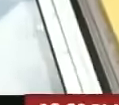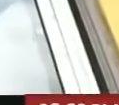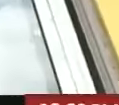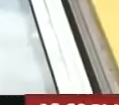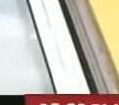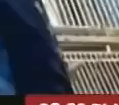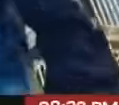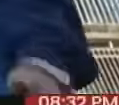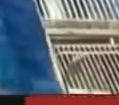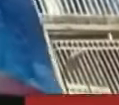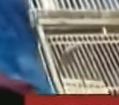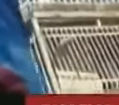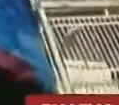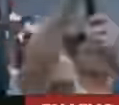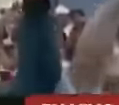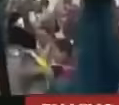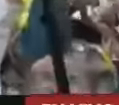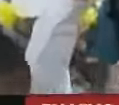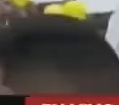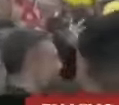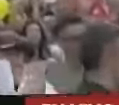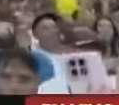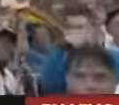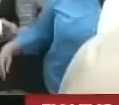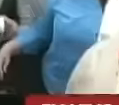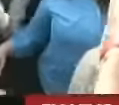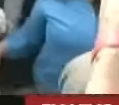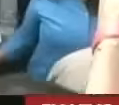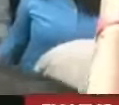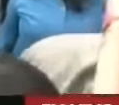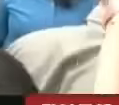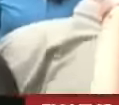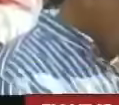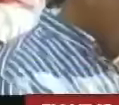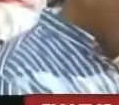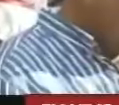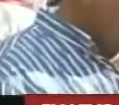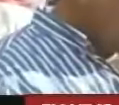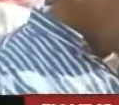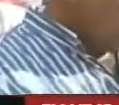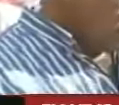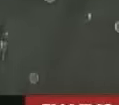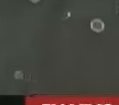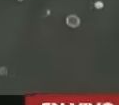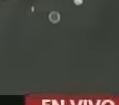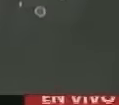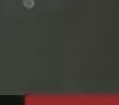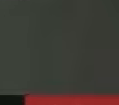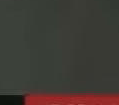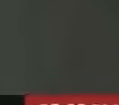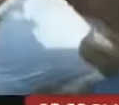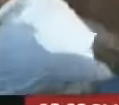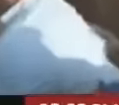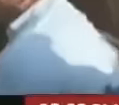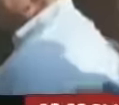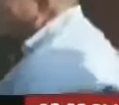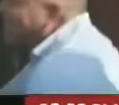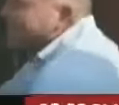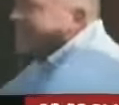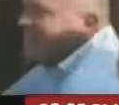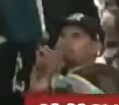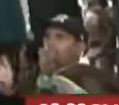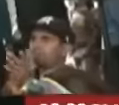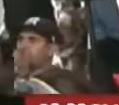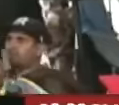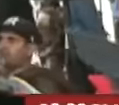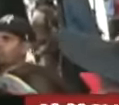El pueblo de Antímano desbordó las calles con alegría para recibir al presidente Nicolás Maduro Moros, quien arribó a la parroquia para liderar